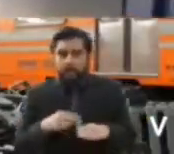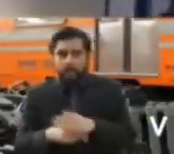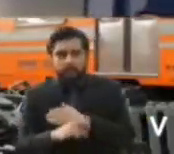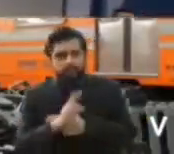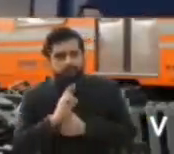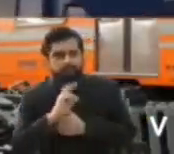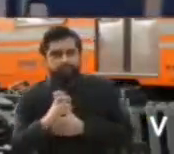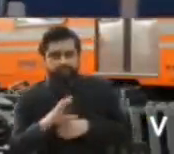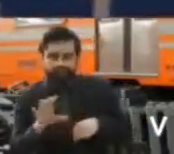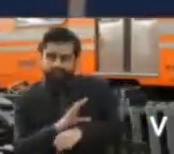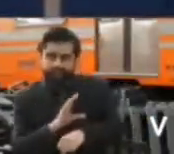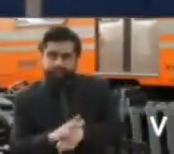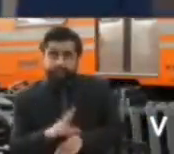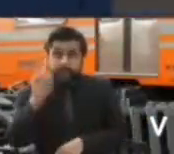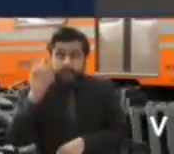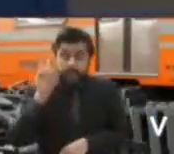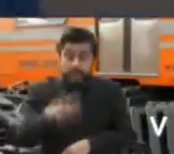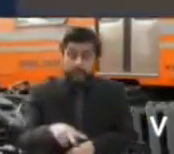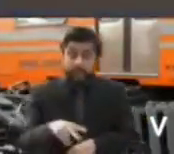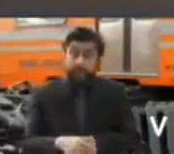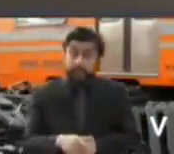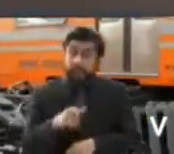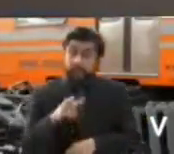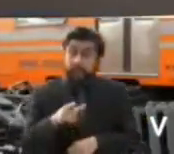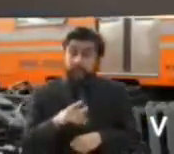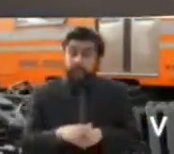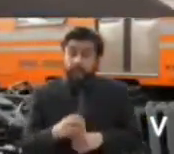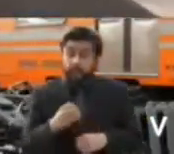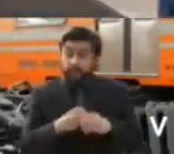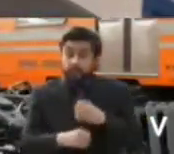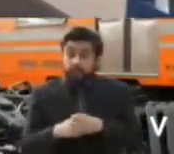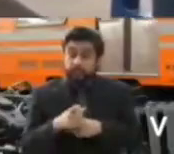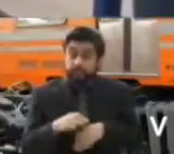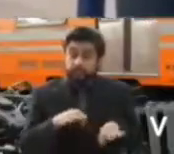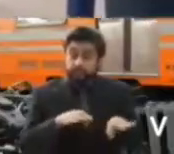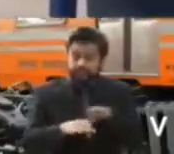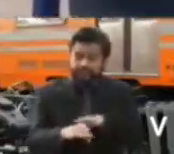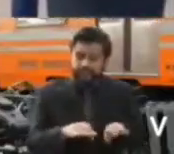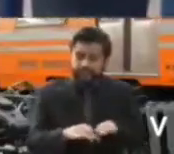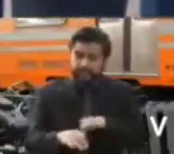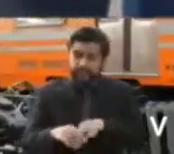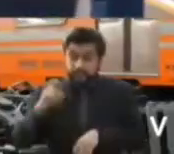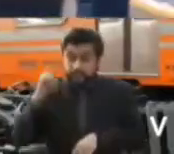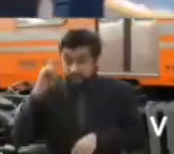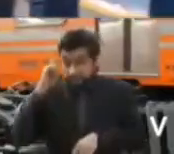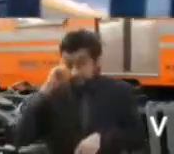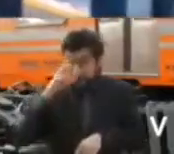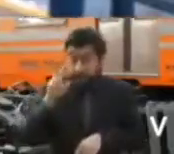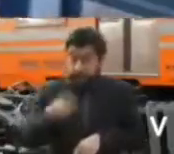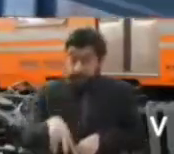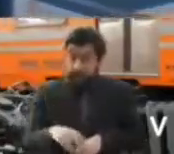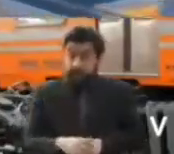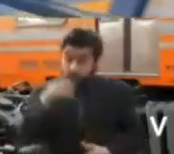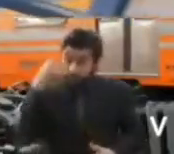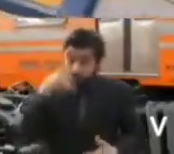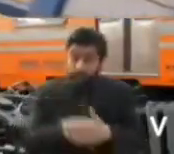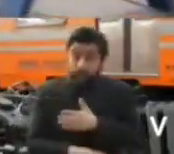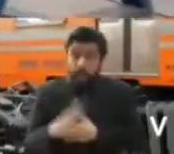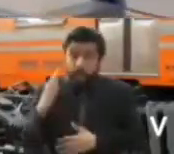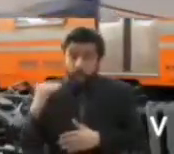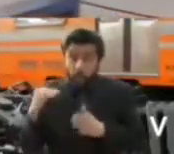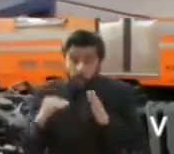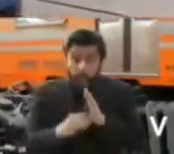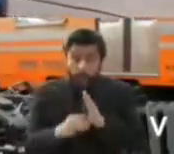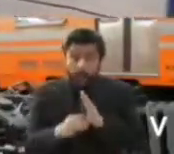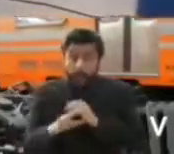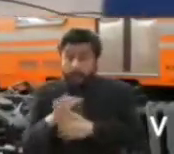eléctrica. Es una obra titánica, es una obra mayor, 4.500 millones de